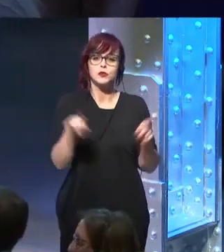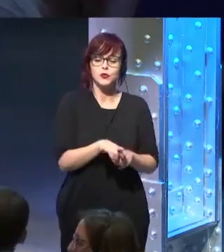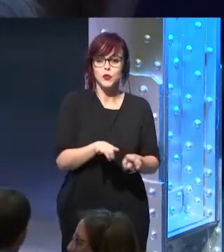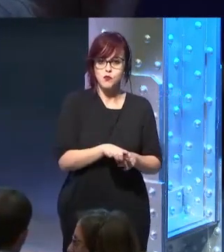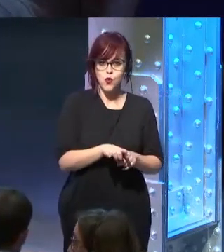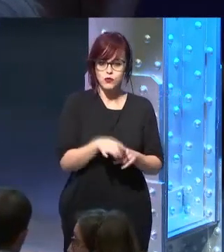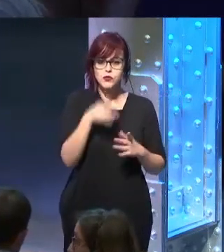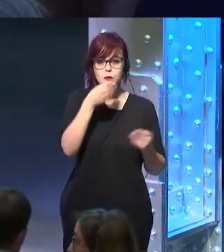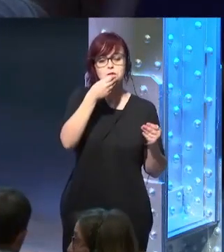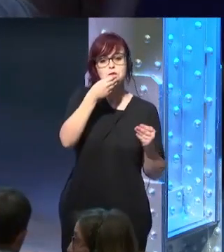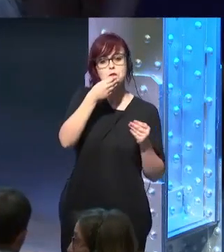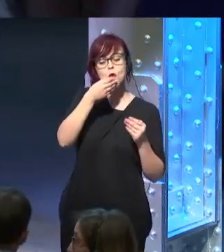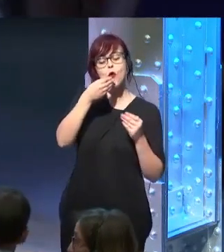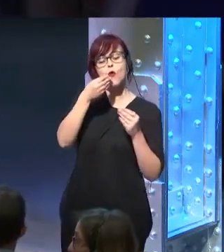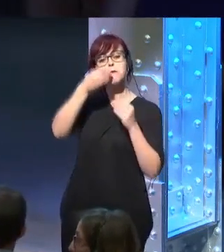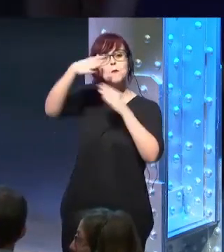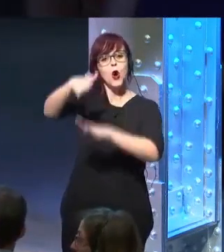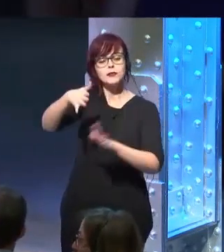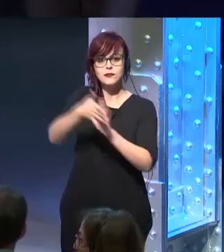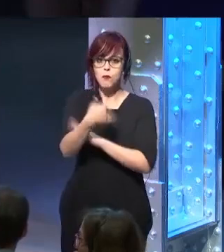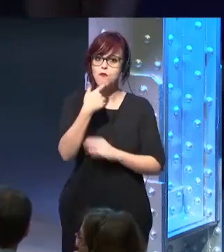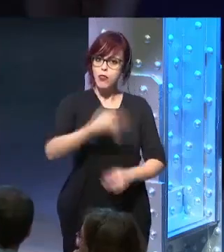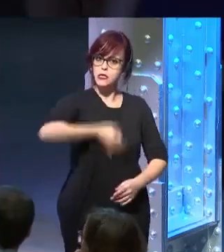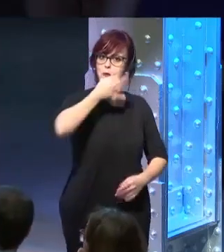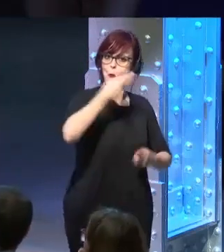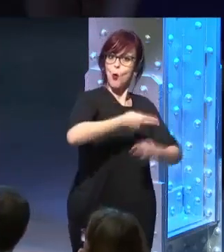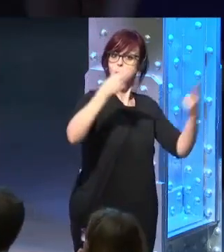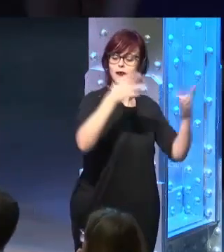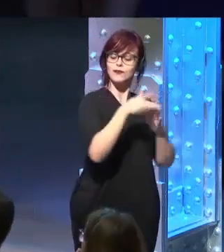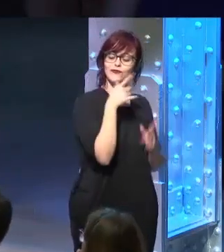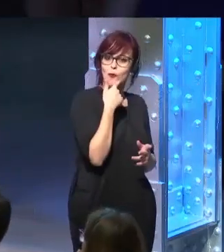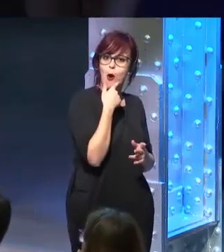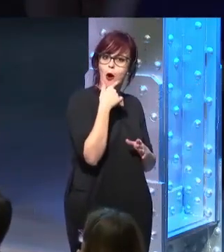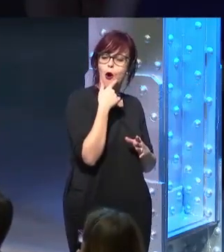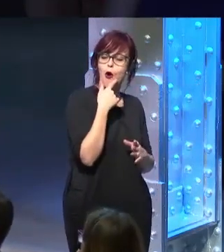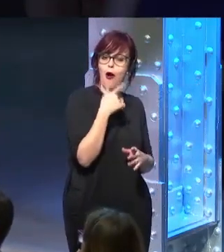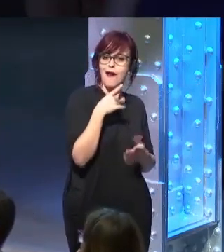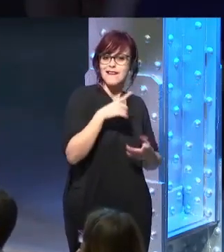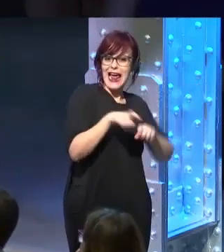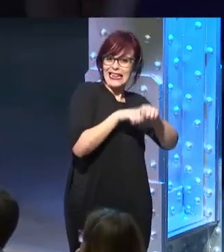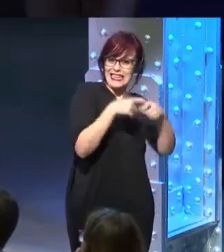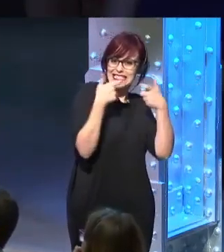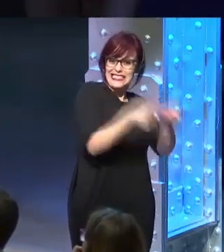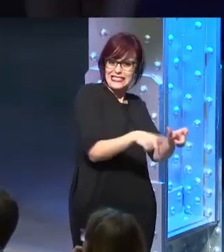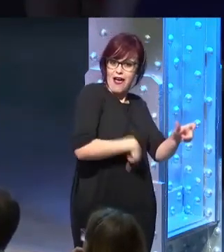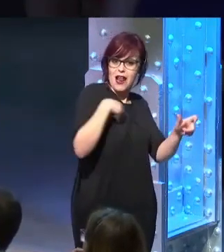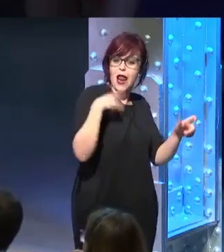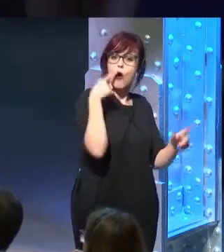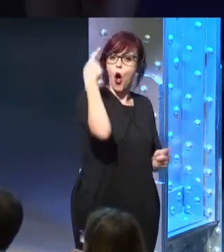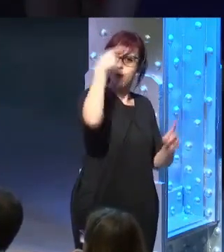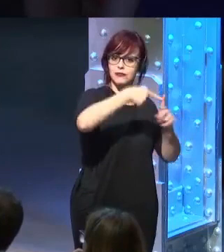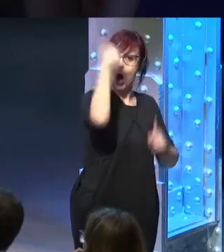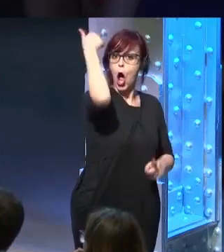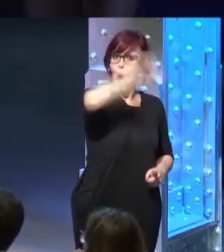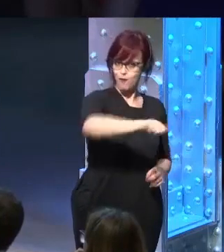el atributo definitorio de ser un hombre. Era un atributo y posiblemente el atributo. Uno de los estándares, uno de